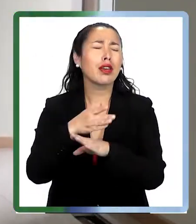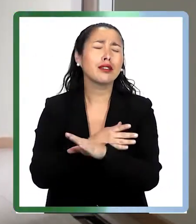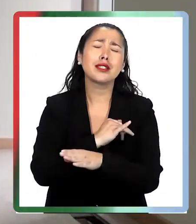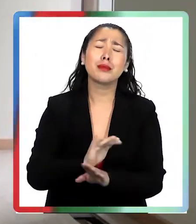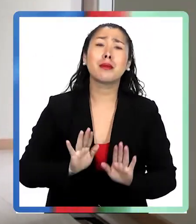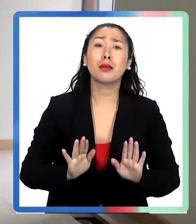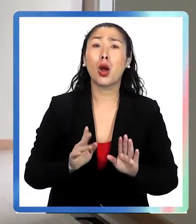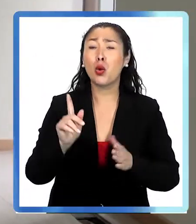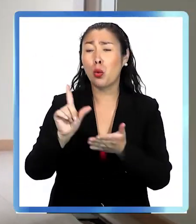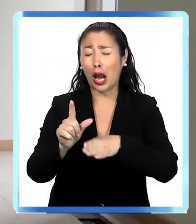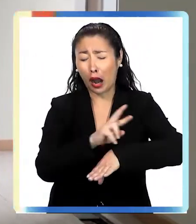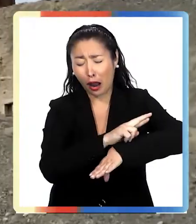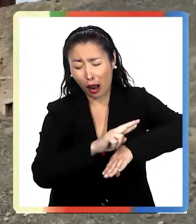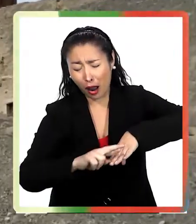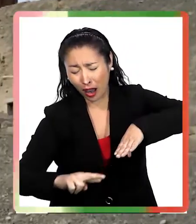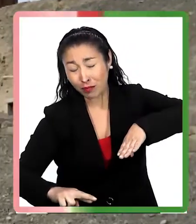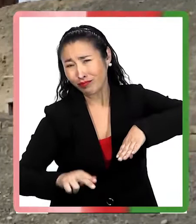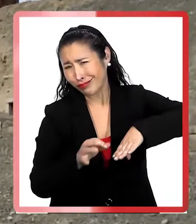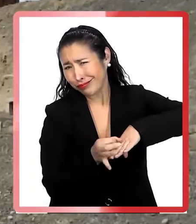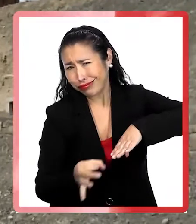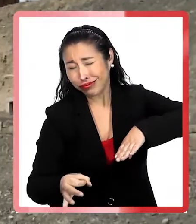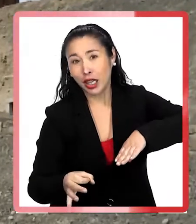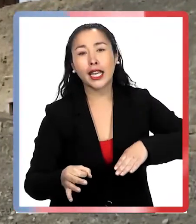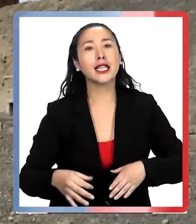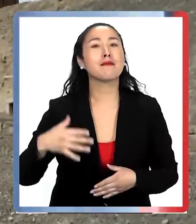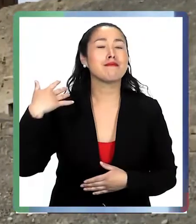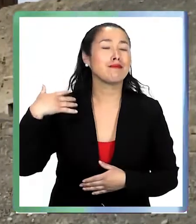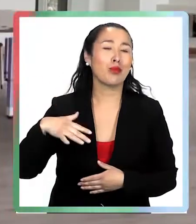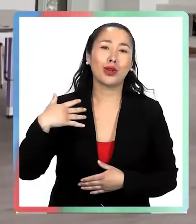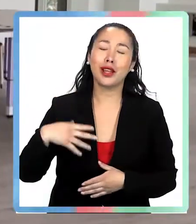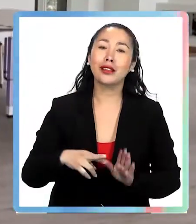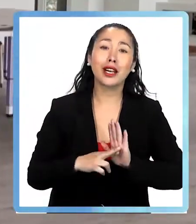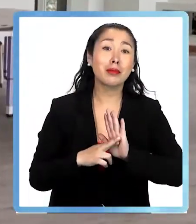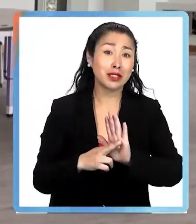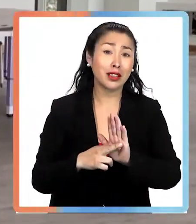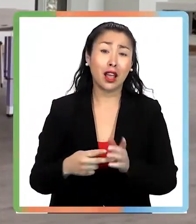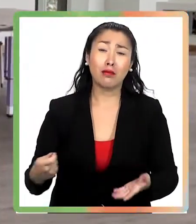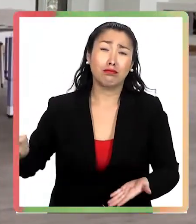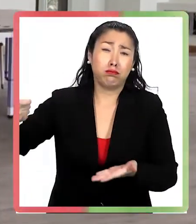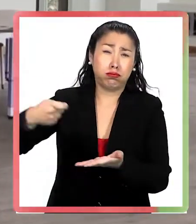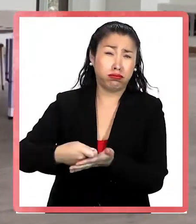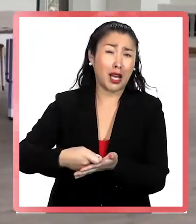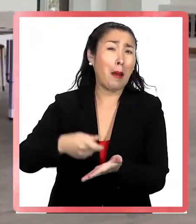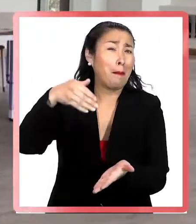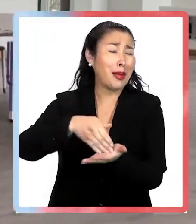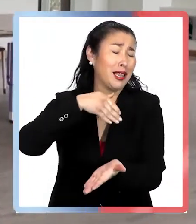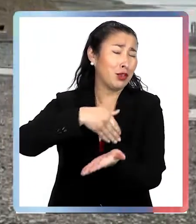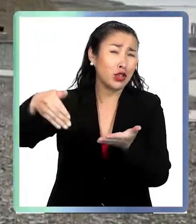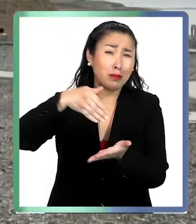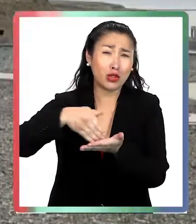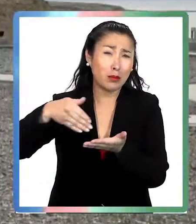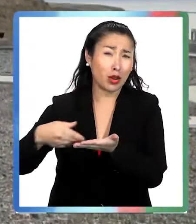parte del plan de zonas extremas, proyecto que es uno de los emblemáticos, que tuvo una inversión de varios miles